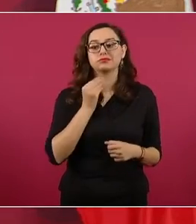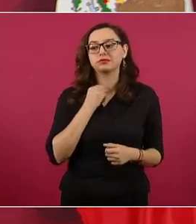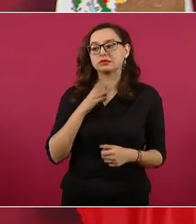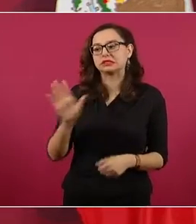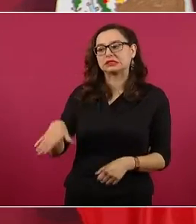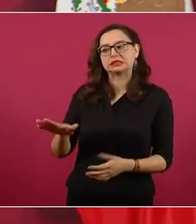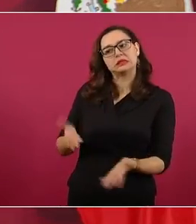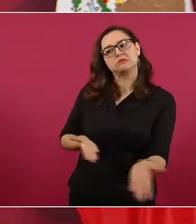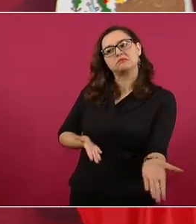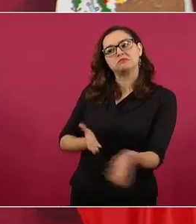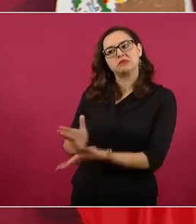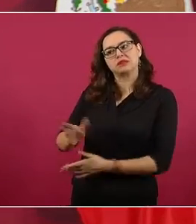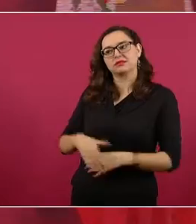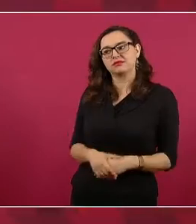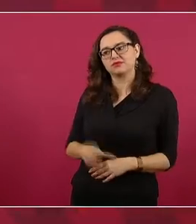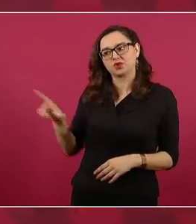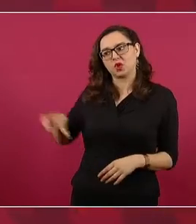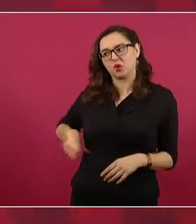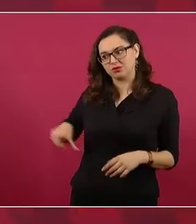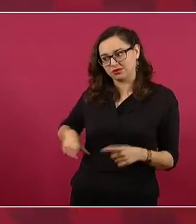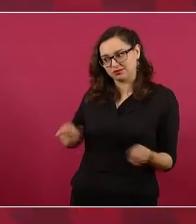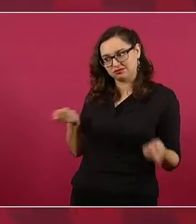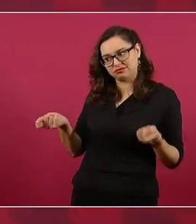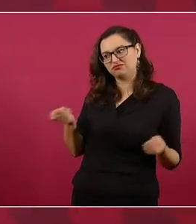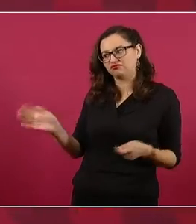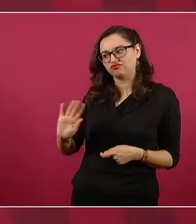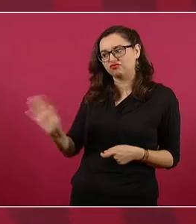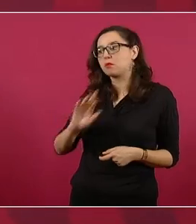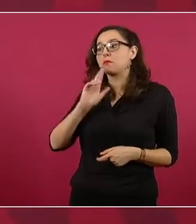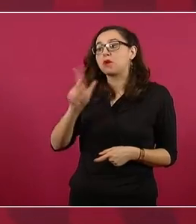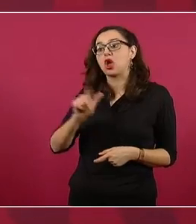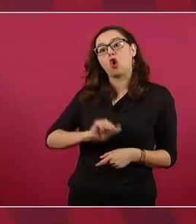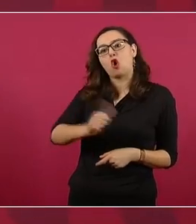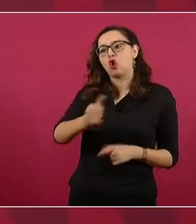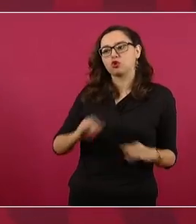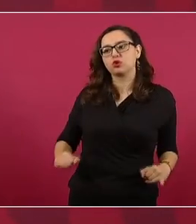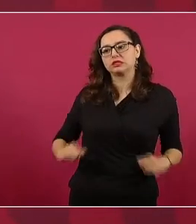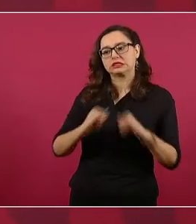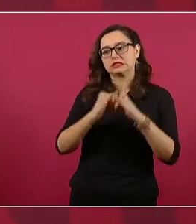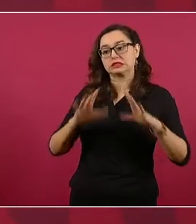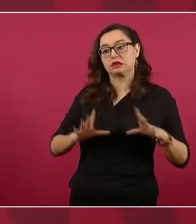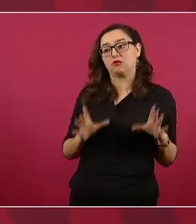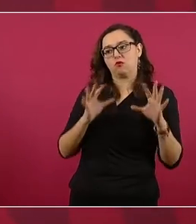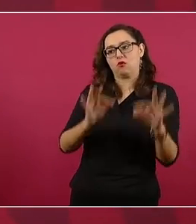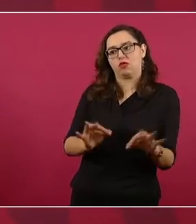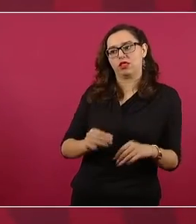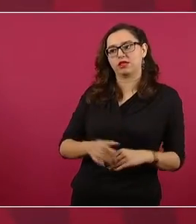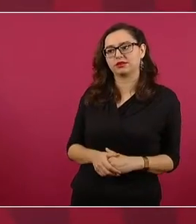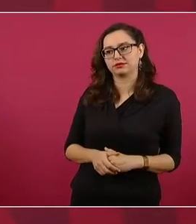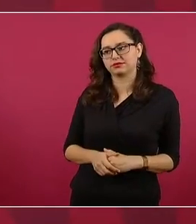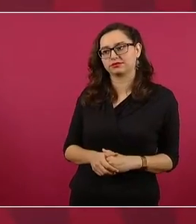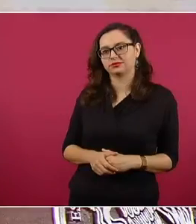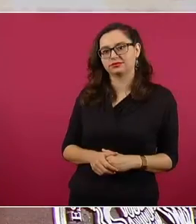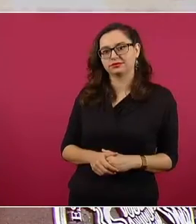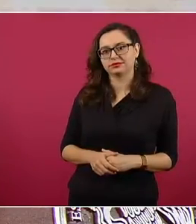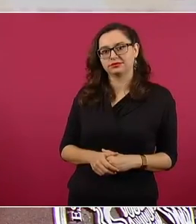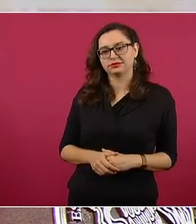Para decir, no le vamos a dejar a Comunicación la responsabilidad de la entrega de las